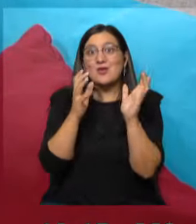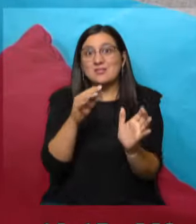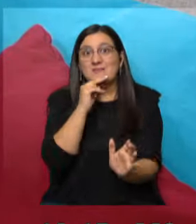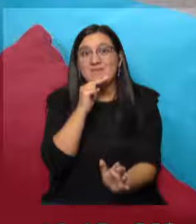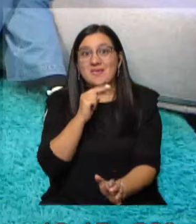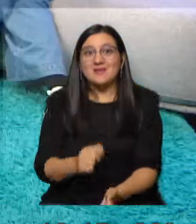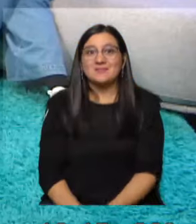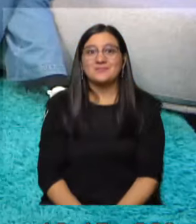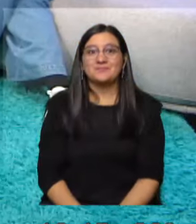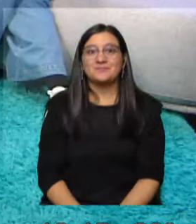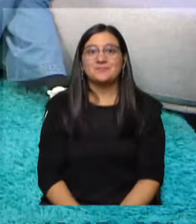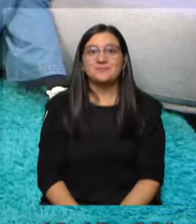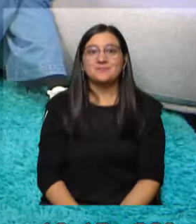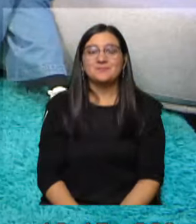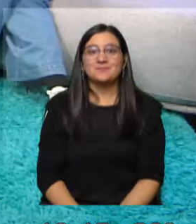día.